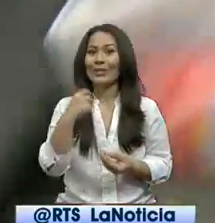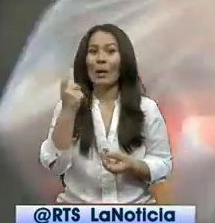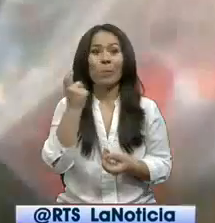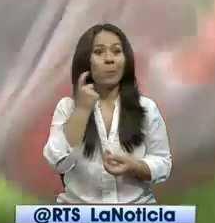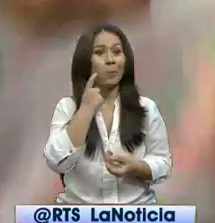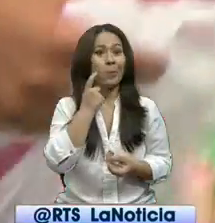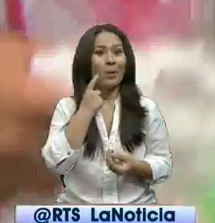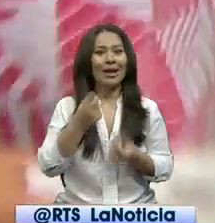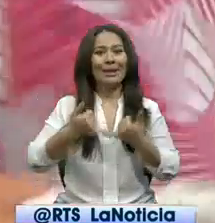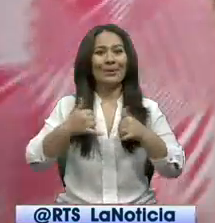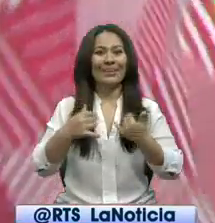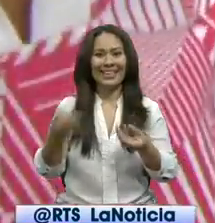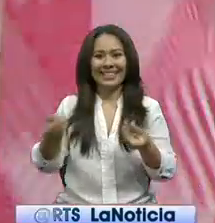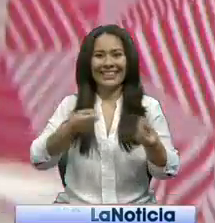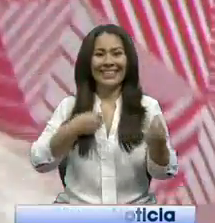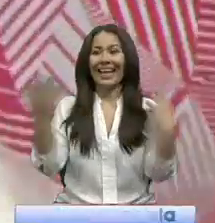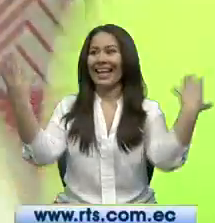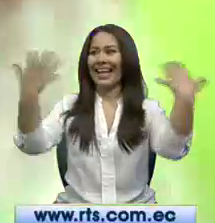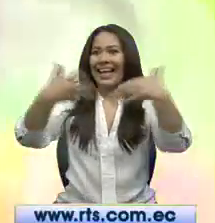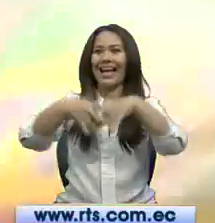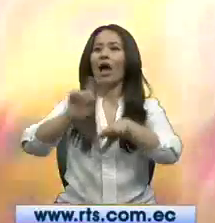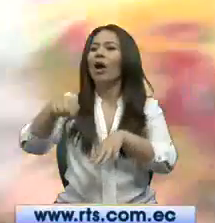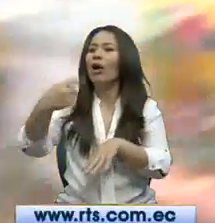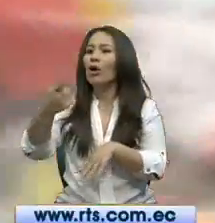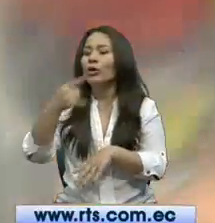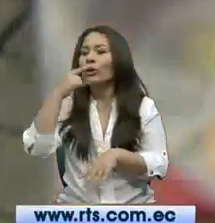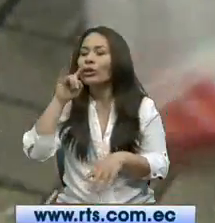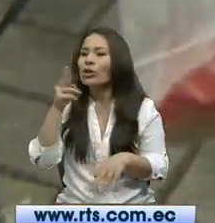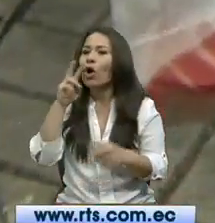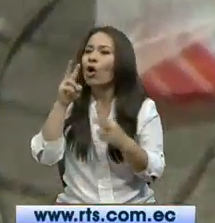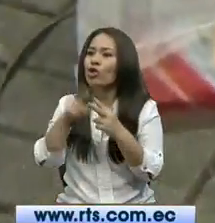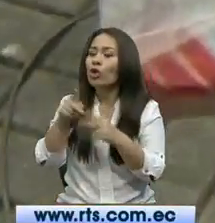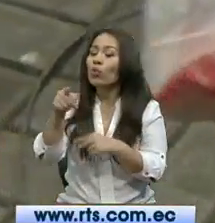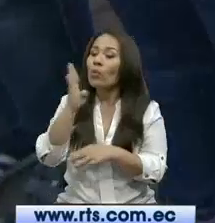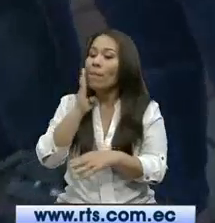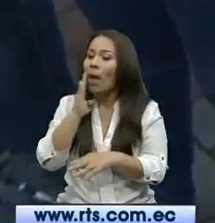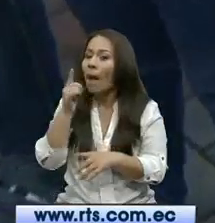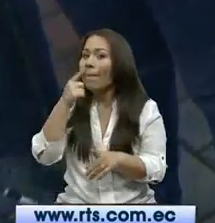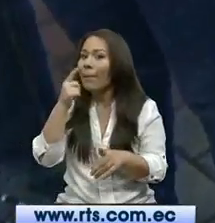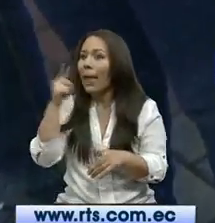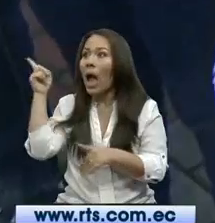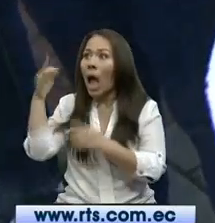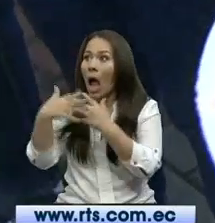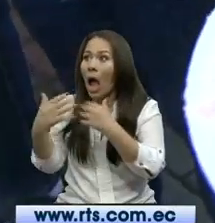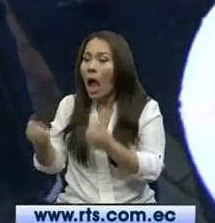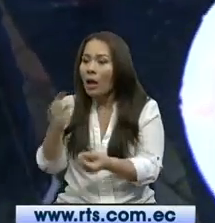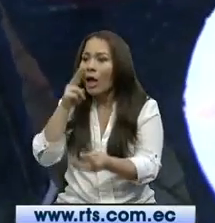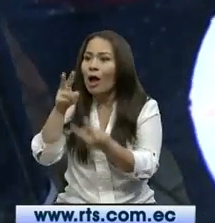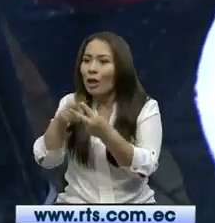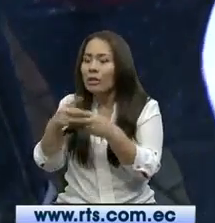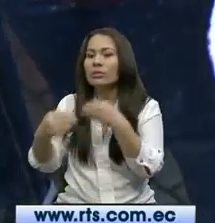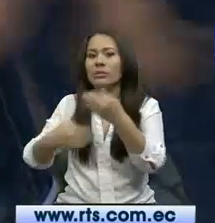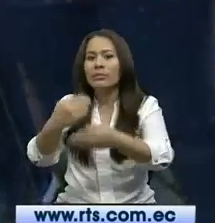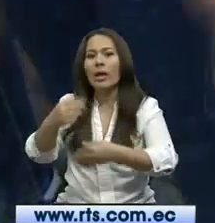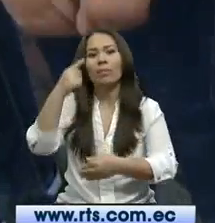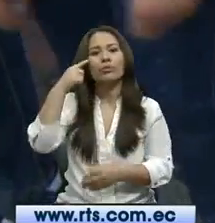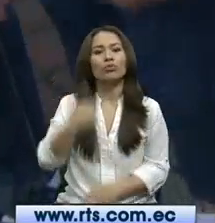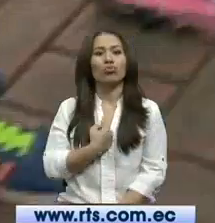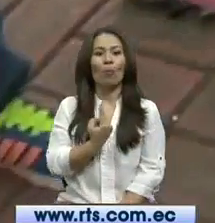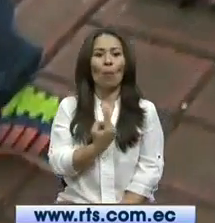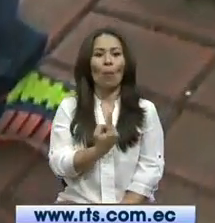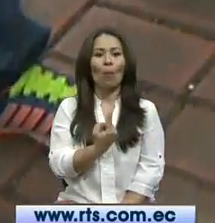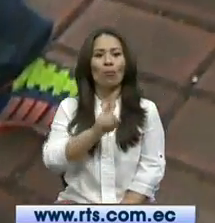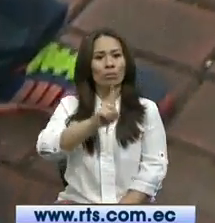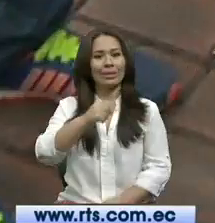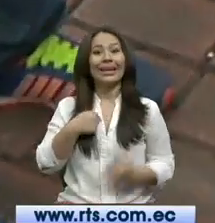juguetes y se interrelacionaron con otros menores. Me parece muy importante, puesto que ellos están deseosos de estar